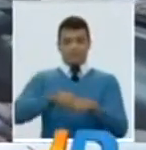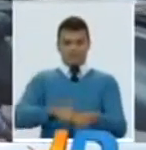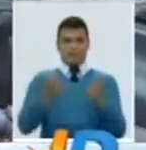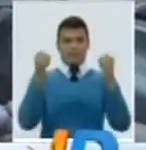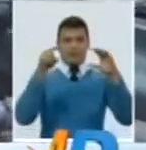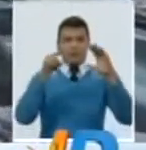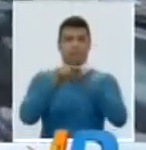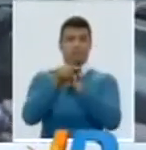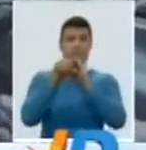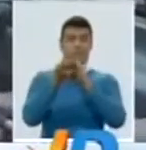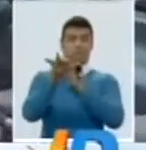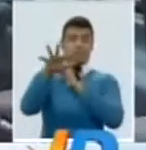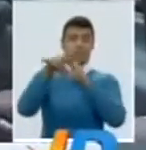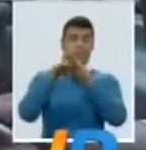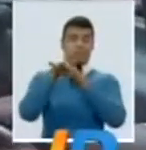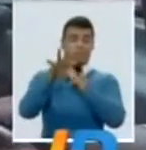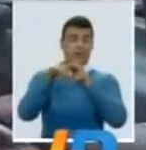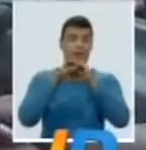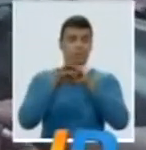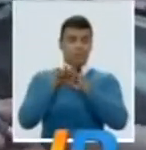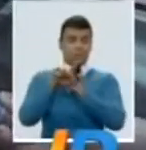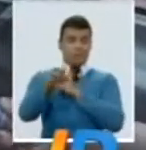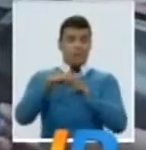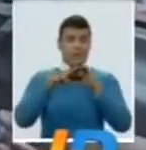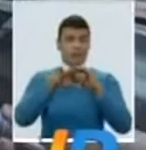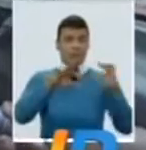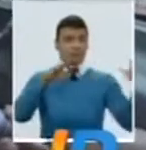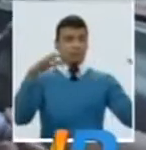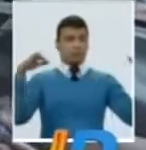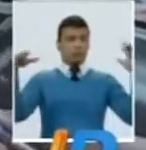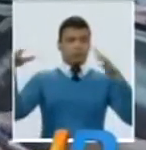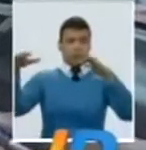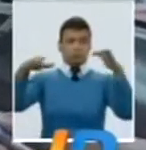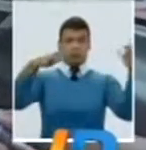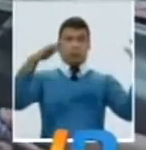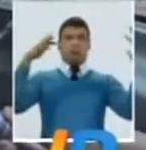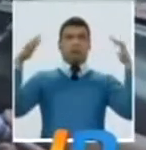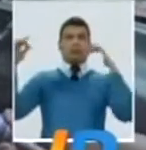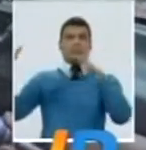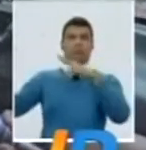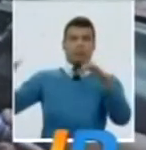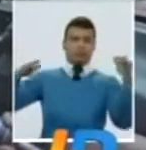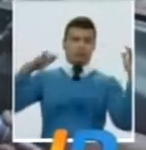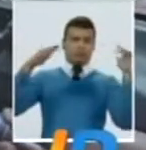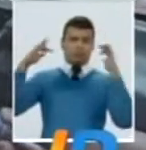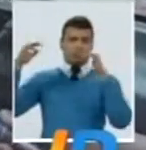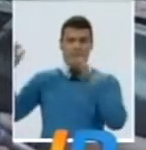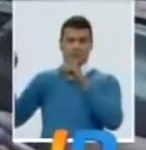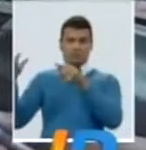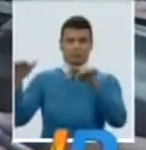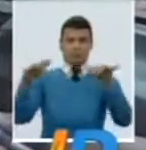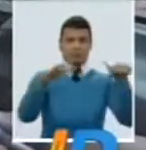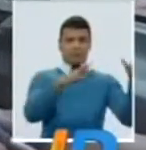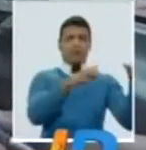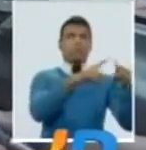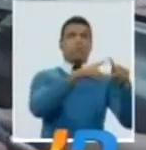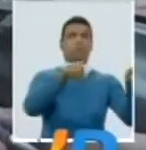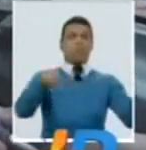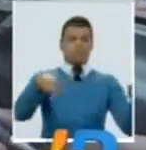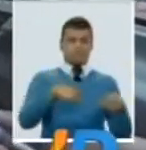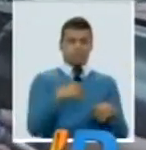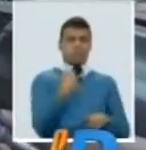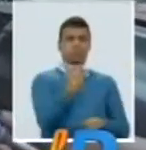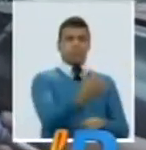fuga y eso pues originó el escape, que pues la nube se extendiera más que todo hacia la parte donde